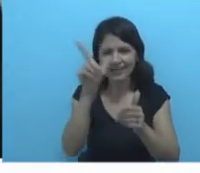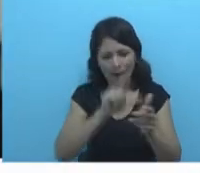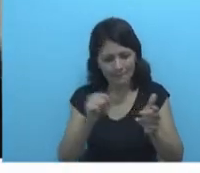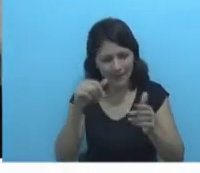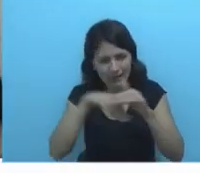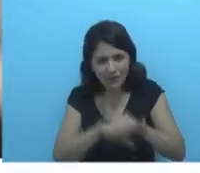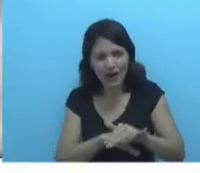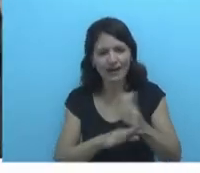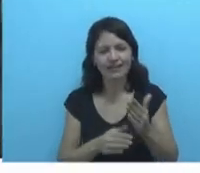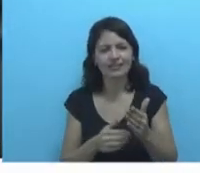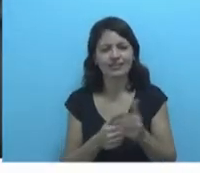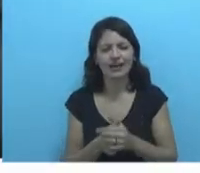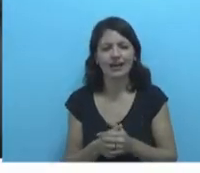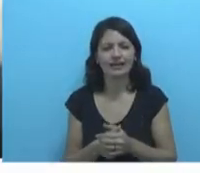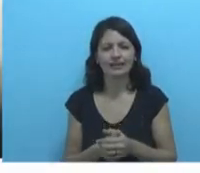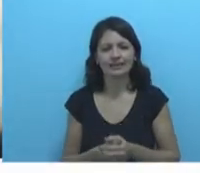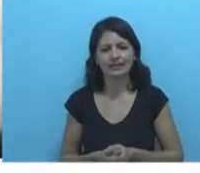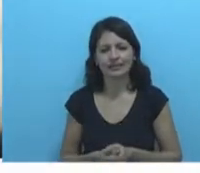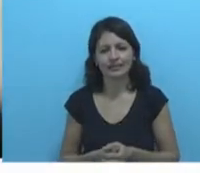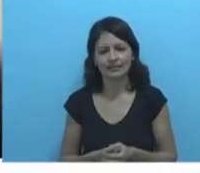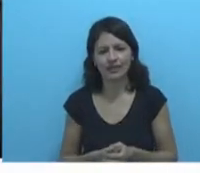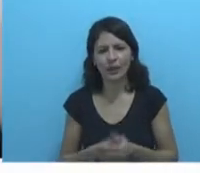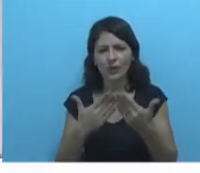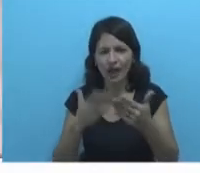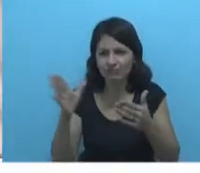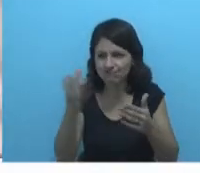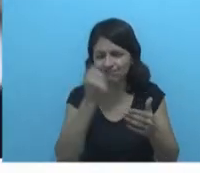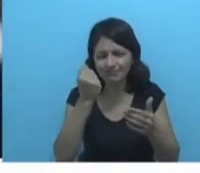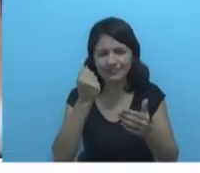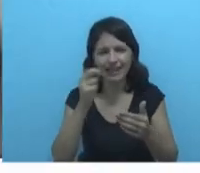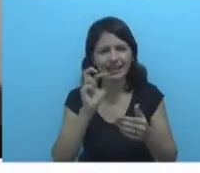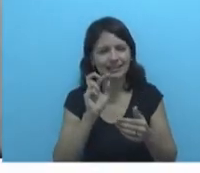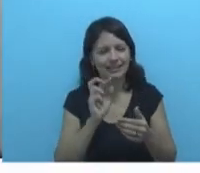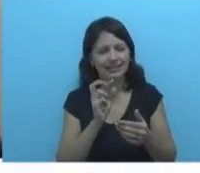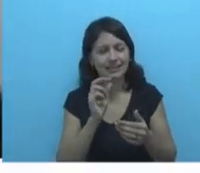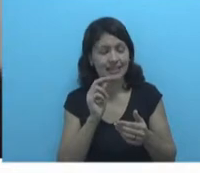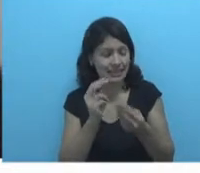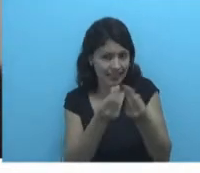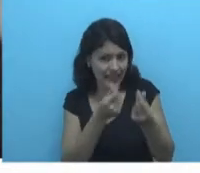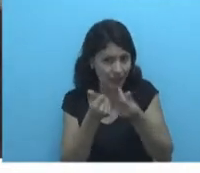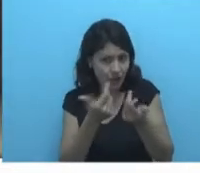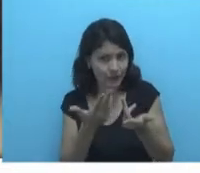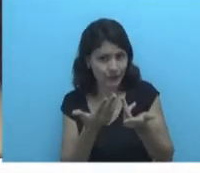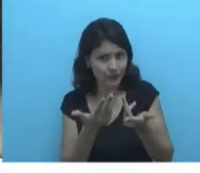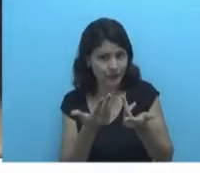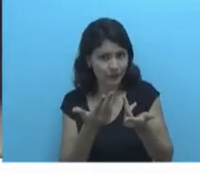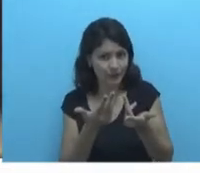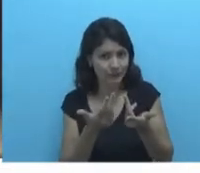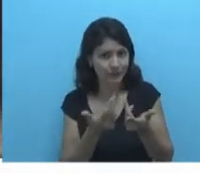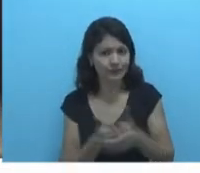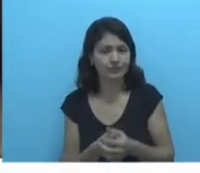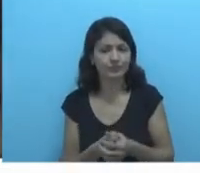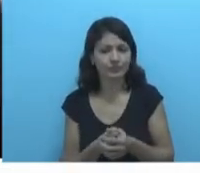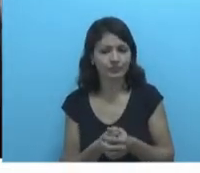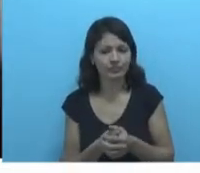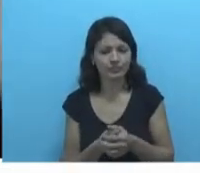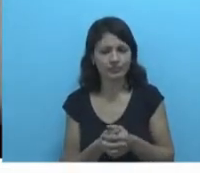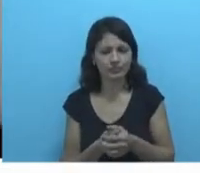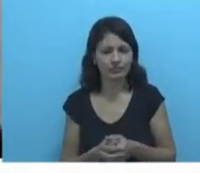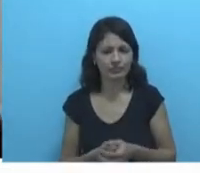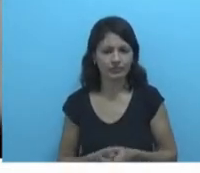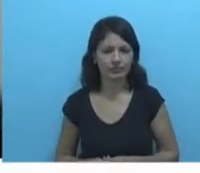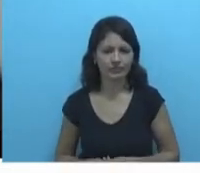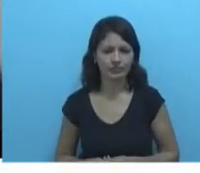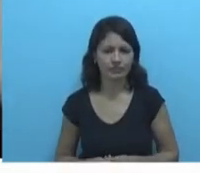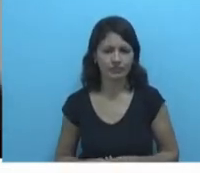un instrumento fundamental para la obtención de esas divisas. Y que no son el